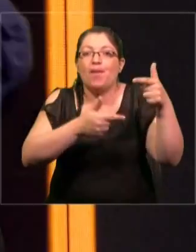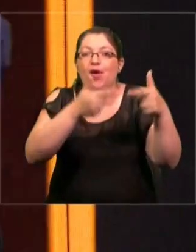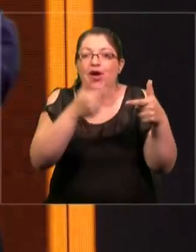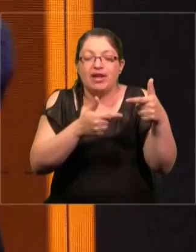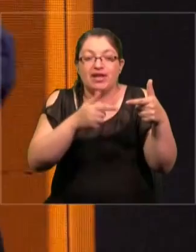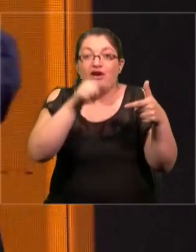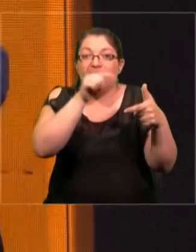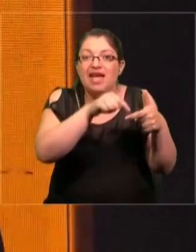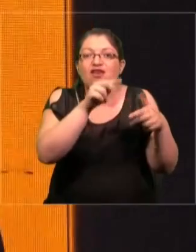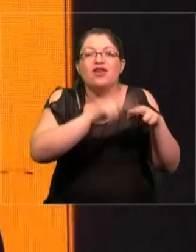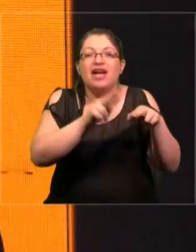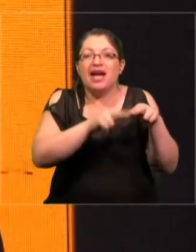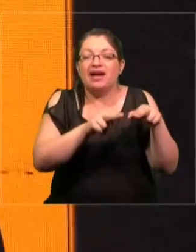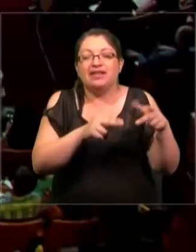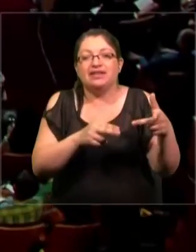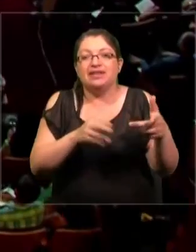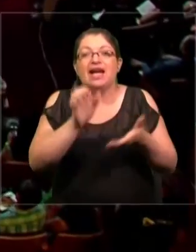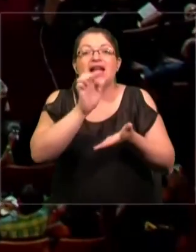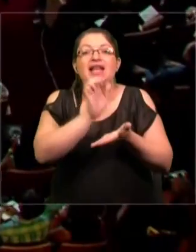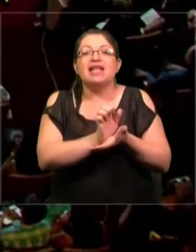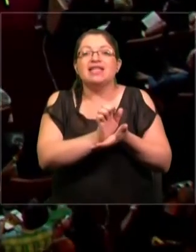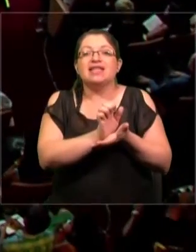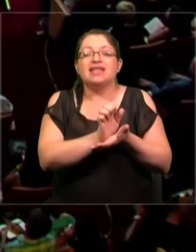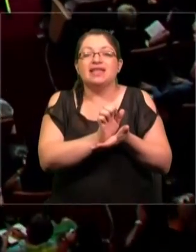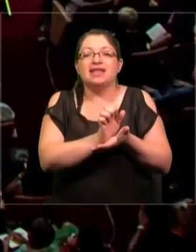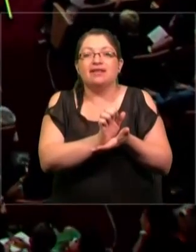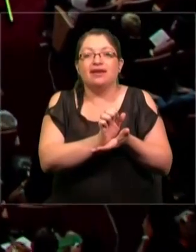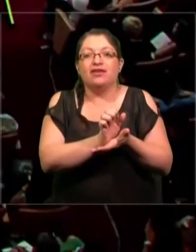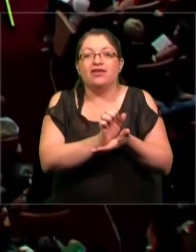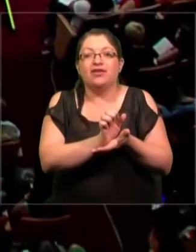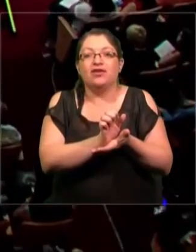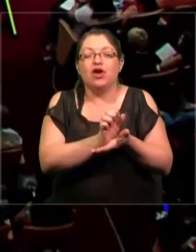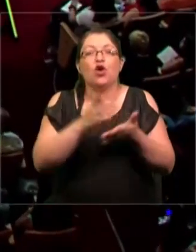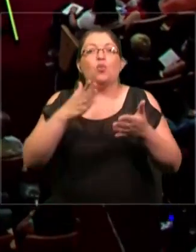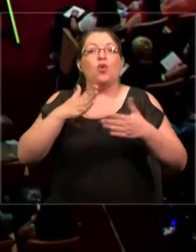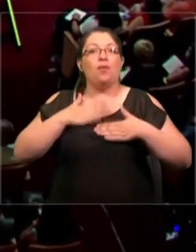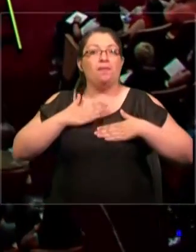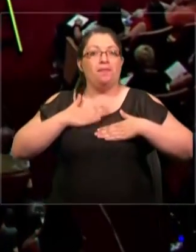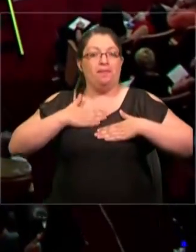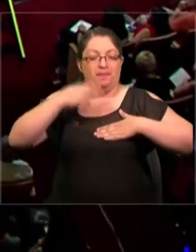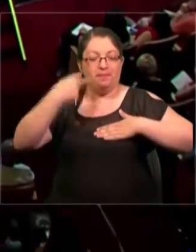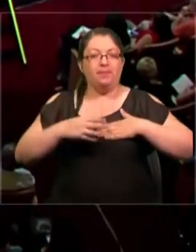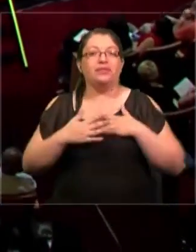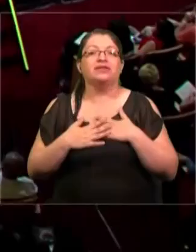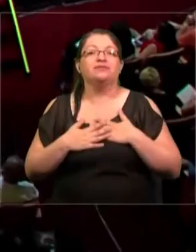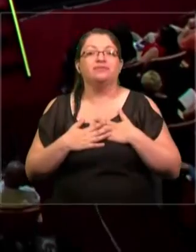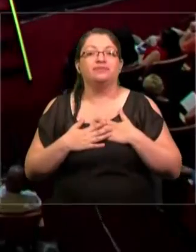política hegemoniza el Estado como quien dice, en mi propia propiedad, ¿no? En mi